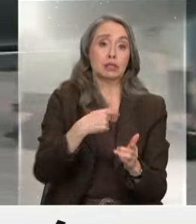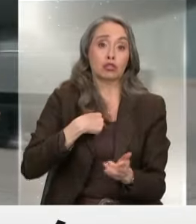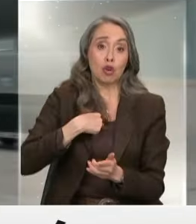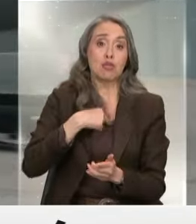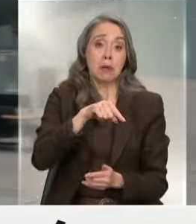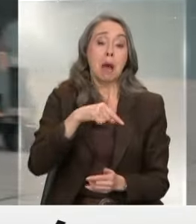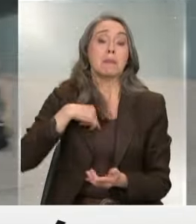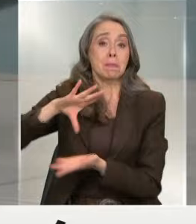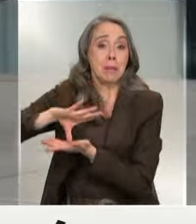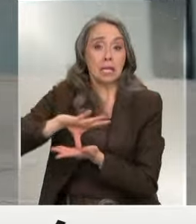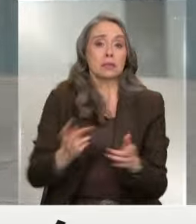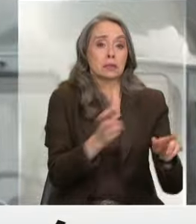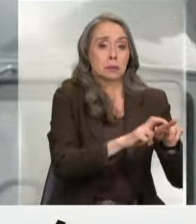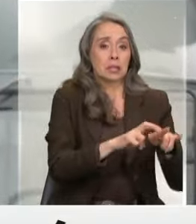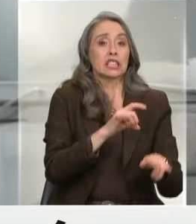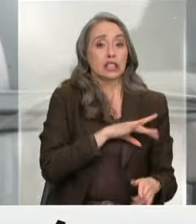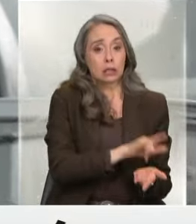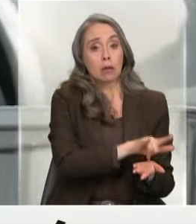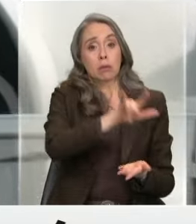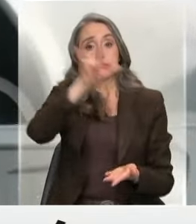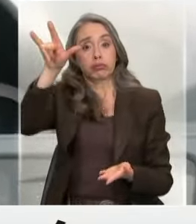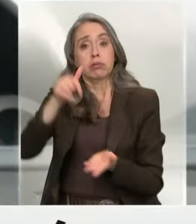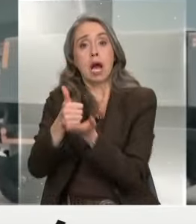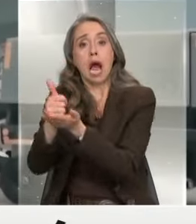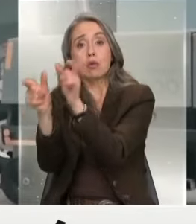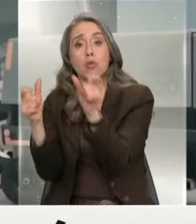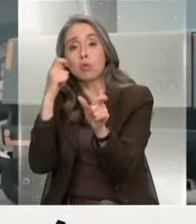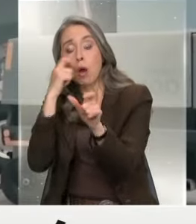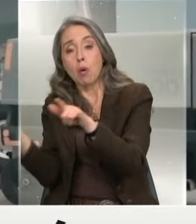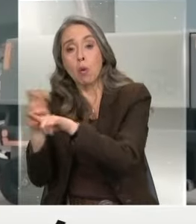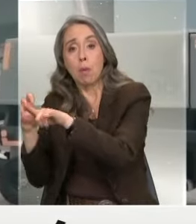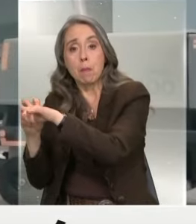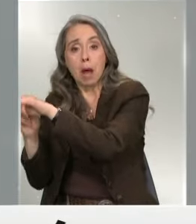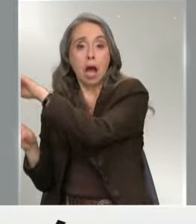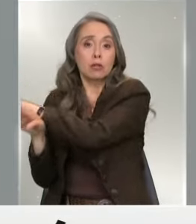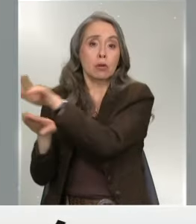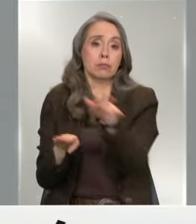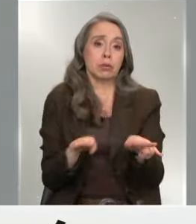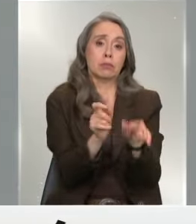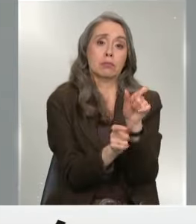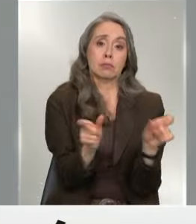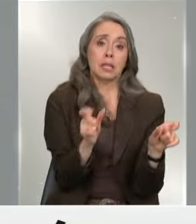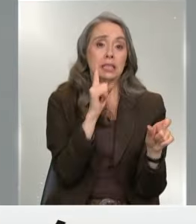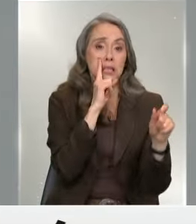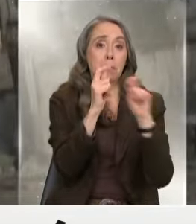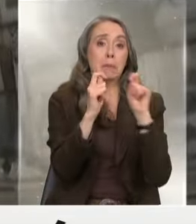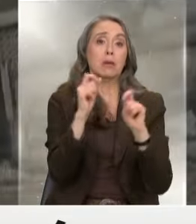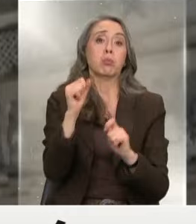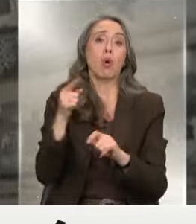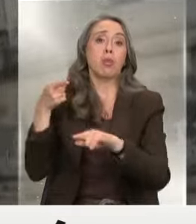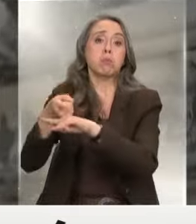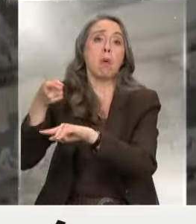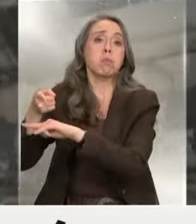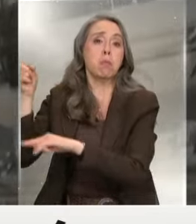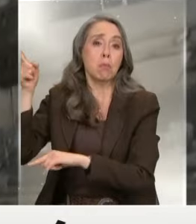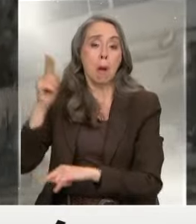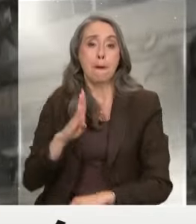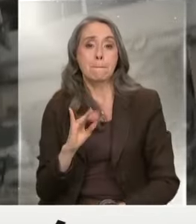ciudadanos. Entre ellos, Chile mandó un vuelo humanitario a Beirut para traer de regreso a compatriotas en peligro. Lo cierto